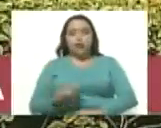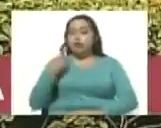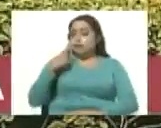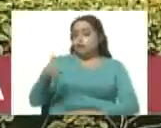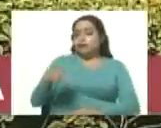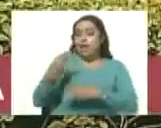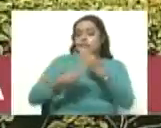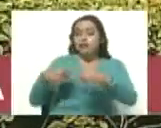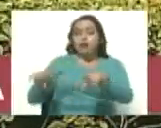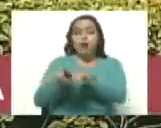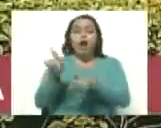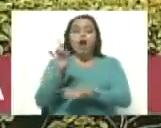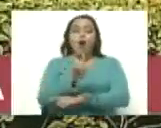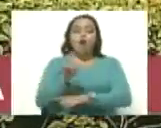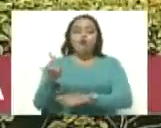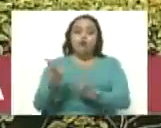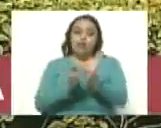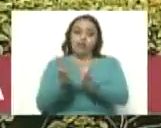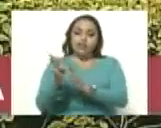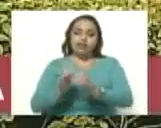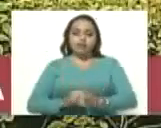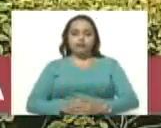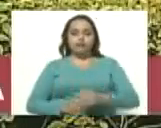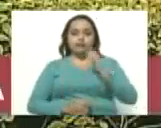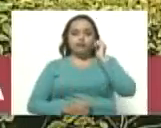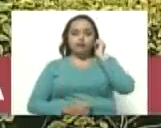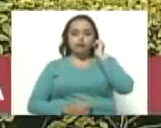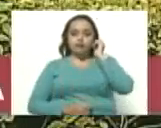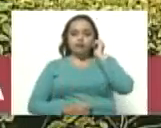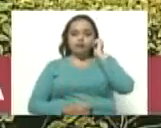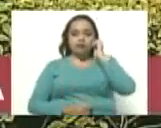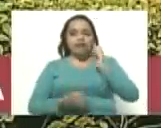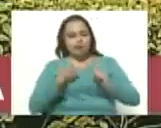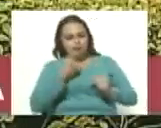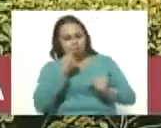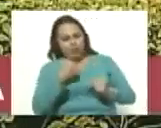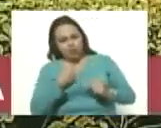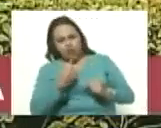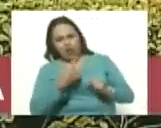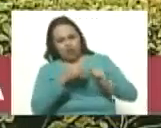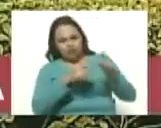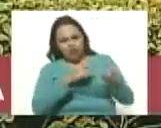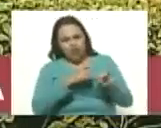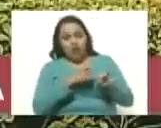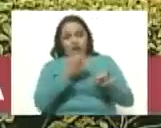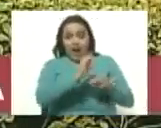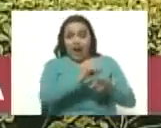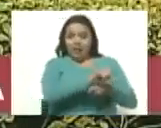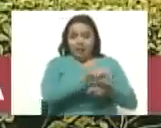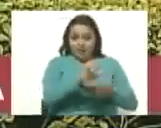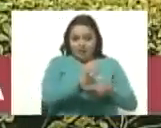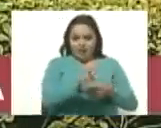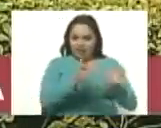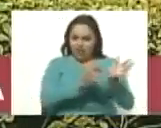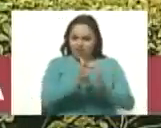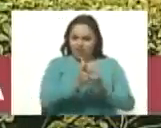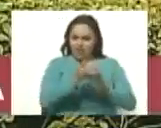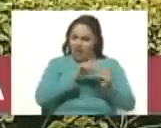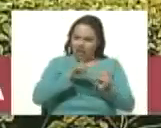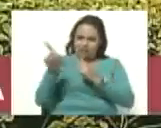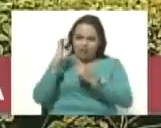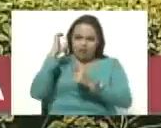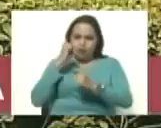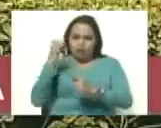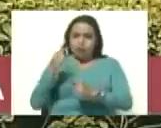11 ms a la pregunta si habrá un 13 y yo estoy seguro de que ellos también tendrán sus 13 los pueblos tendrán su